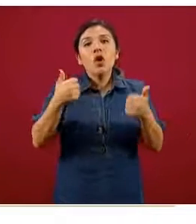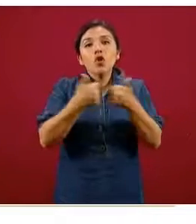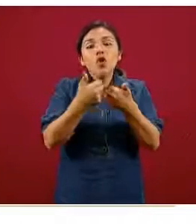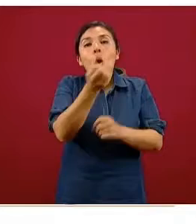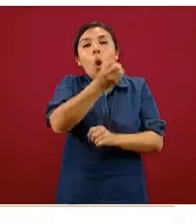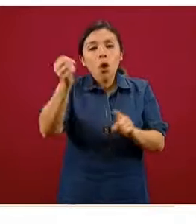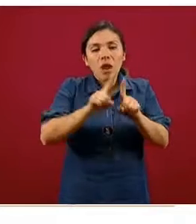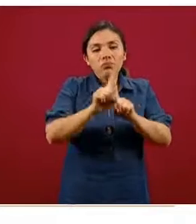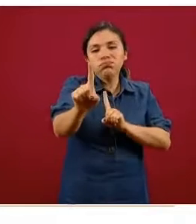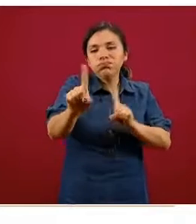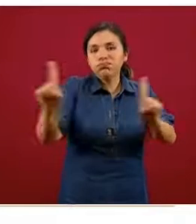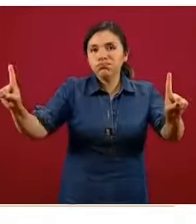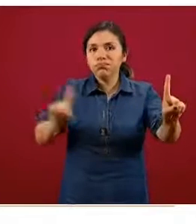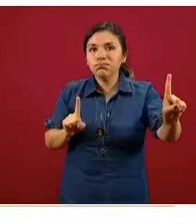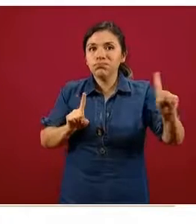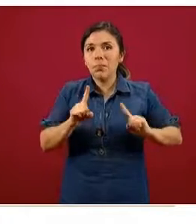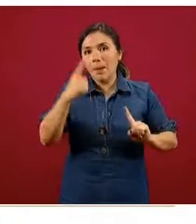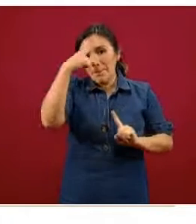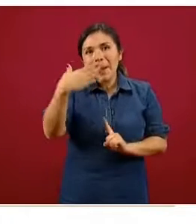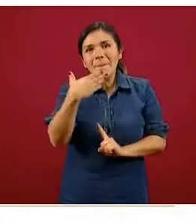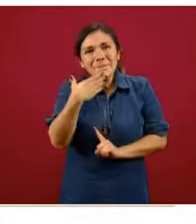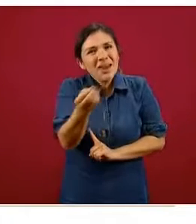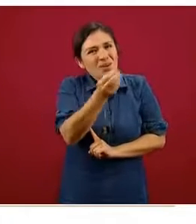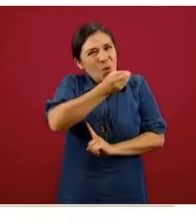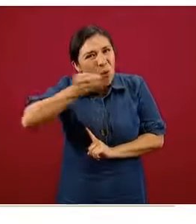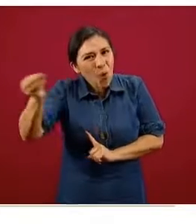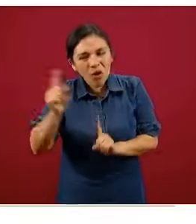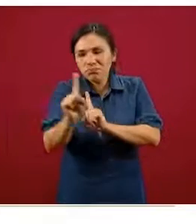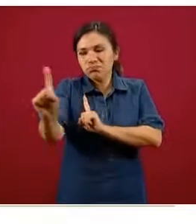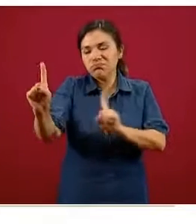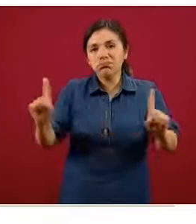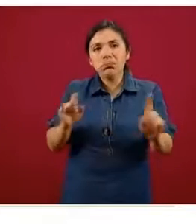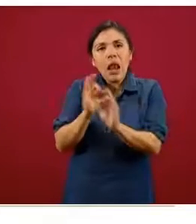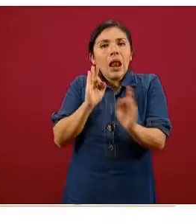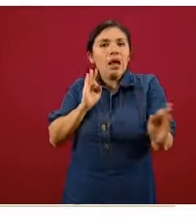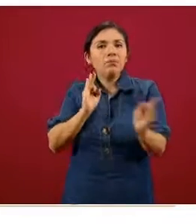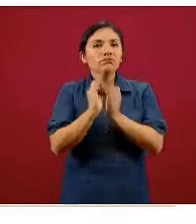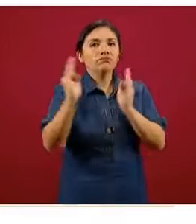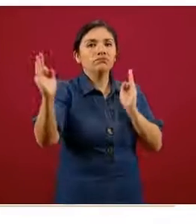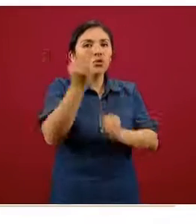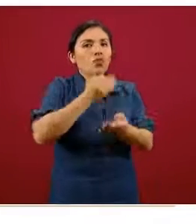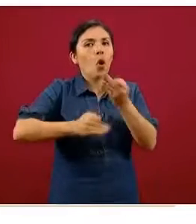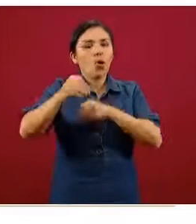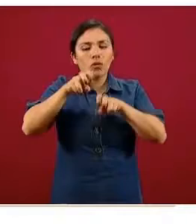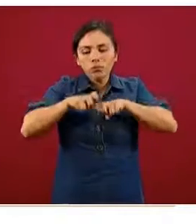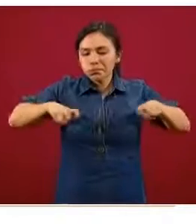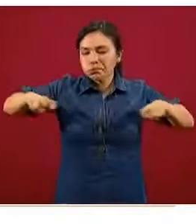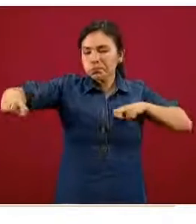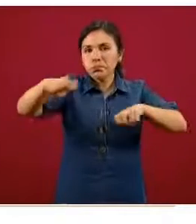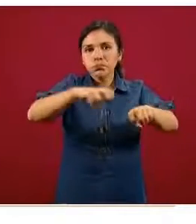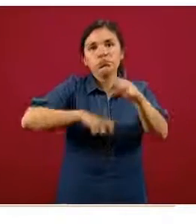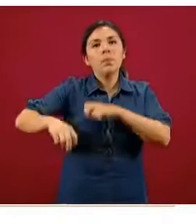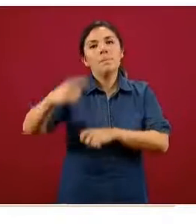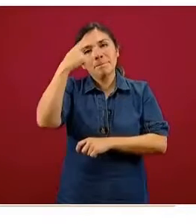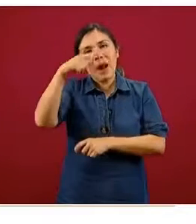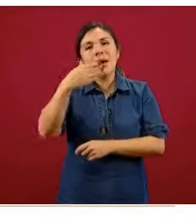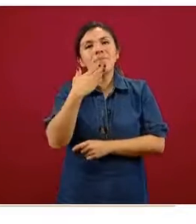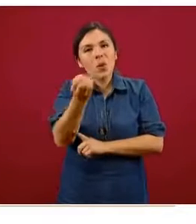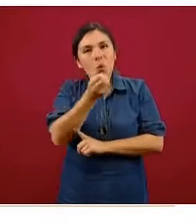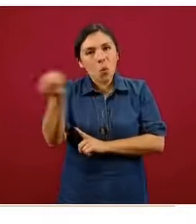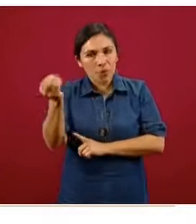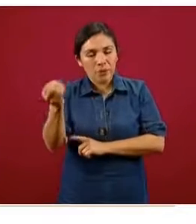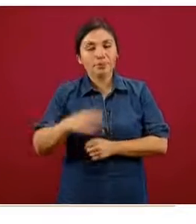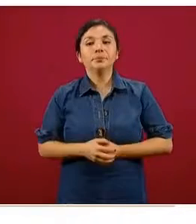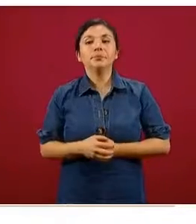distribuidas en toda el área para que haya una muy buena distancia entre cada una de las butacas que pueden ser ocupadas por